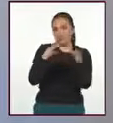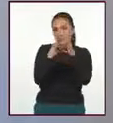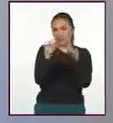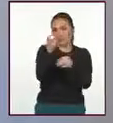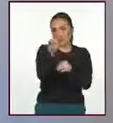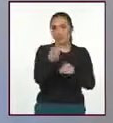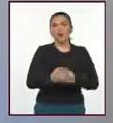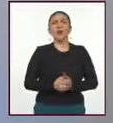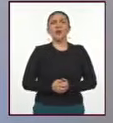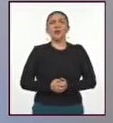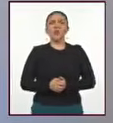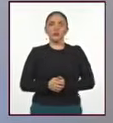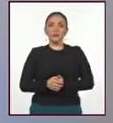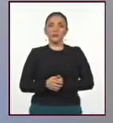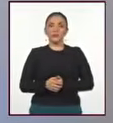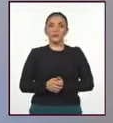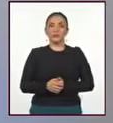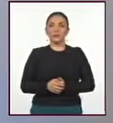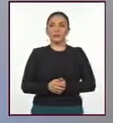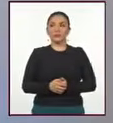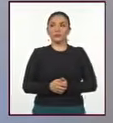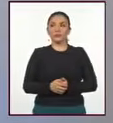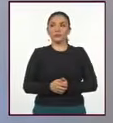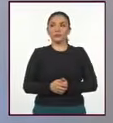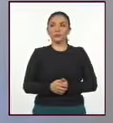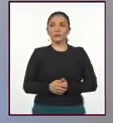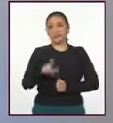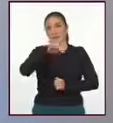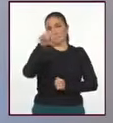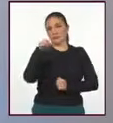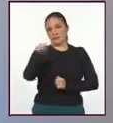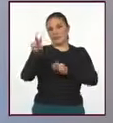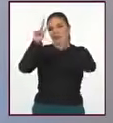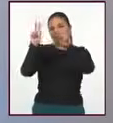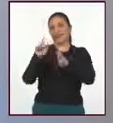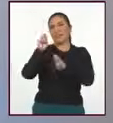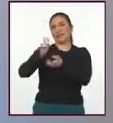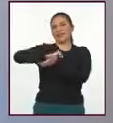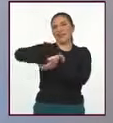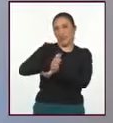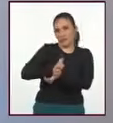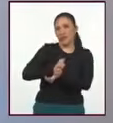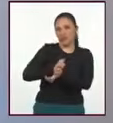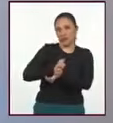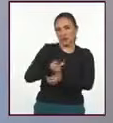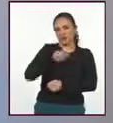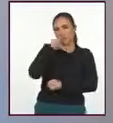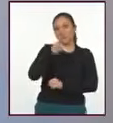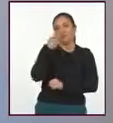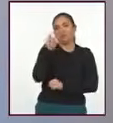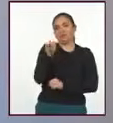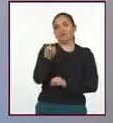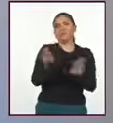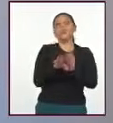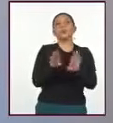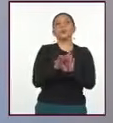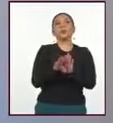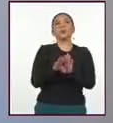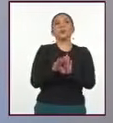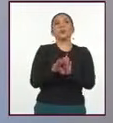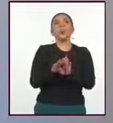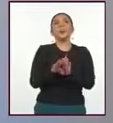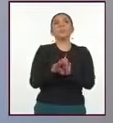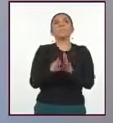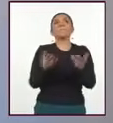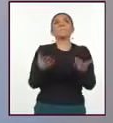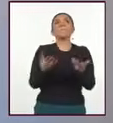colectiva, podemos hablar de este tema de la discriminación, donde prácticamente como manera de ejercicio y